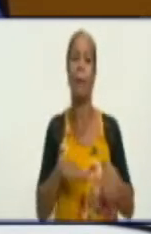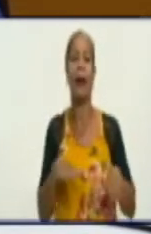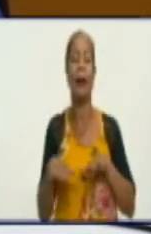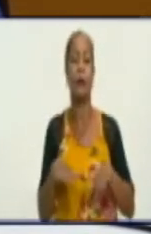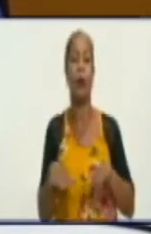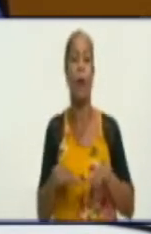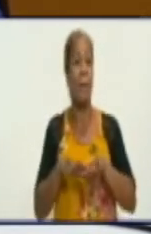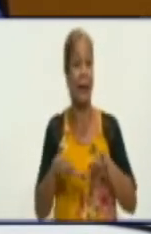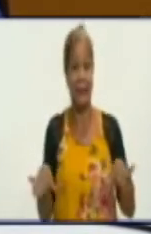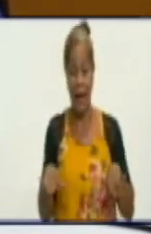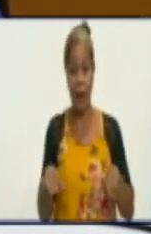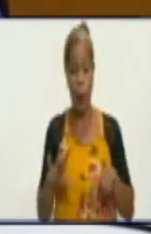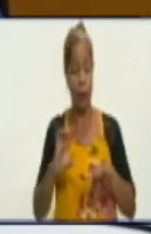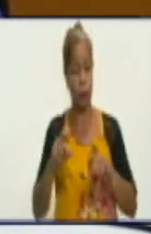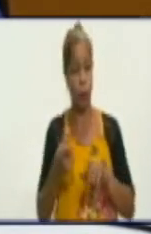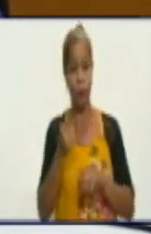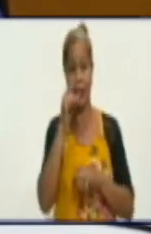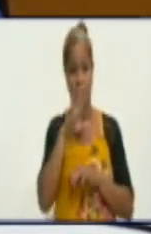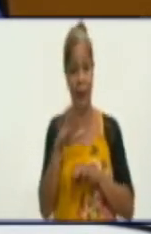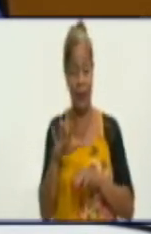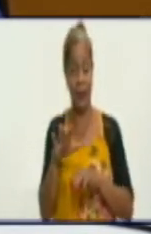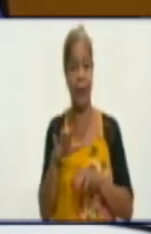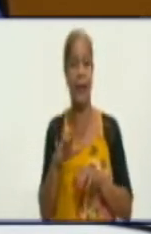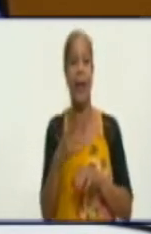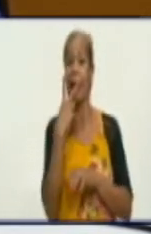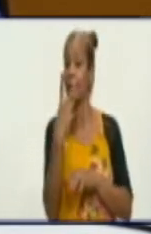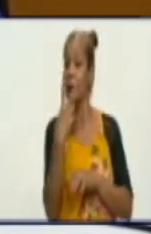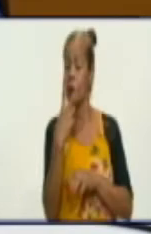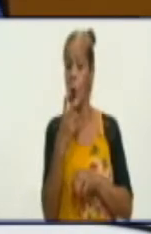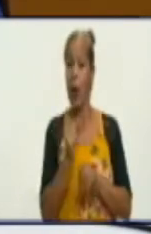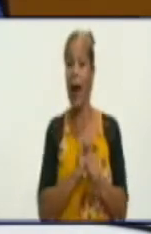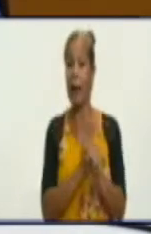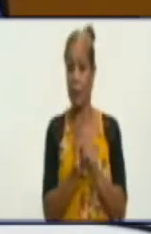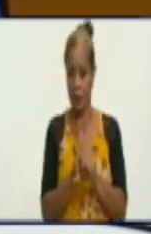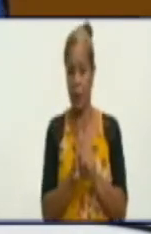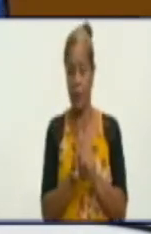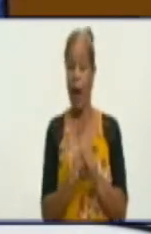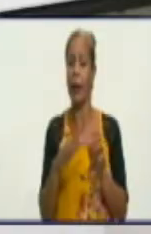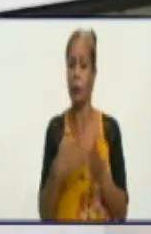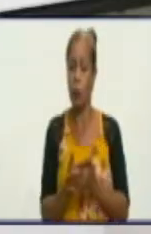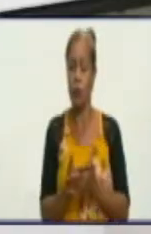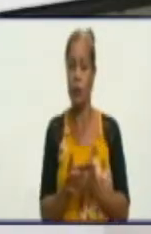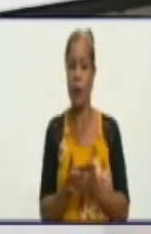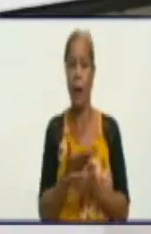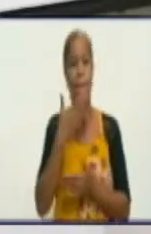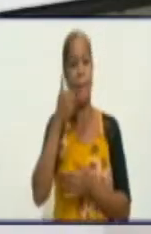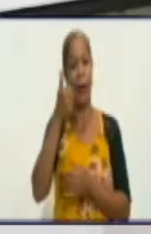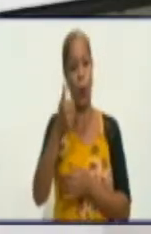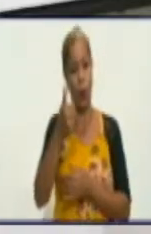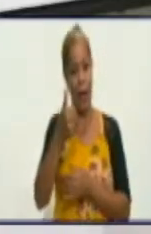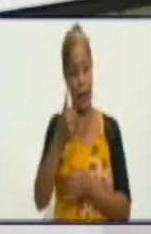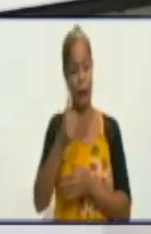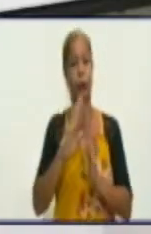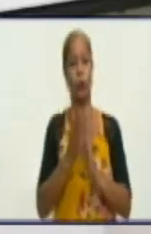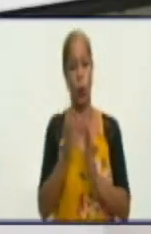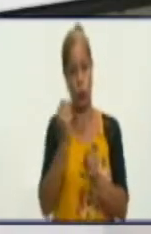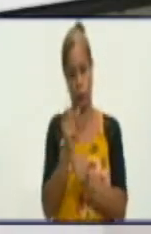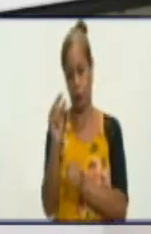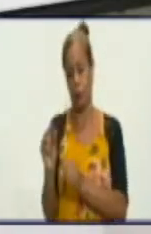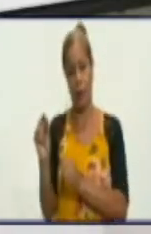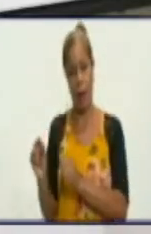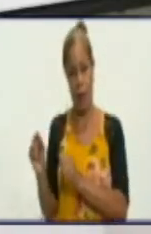pandemia ya vaya pasando, dar una buena atención a nuestros clientes, que es el principal producto que necesita el turismo. O sea, si